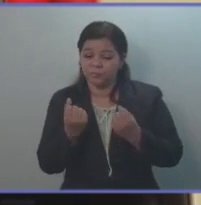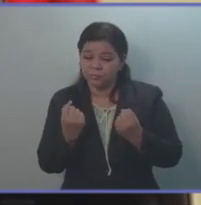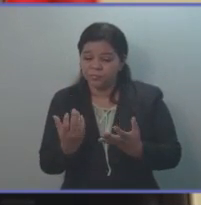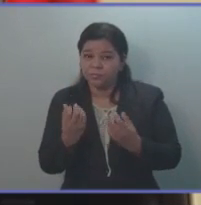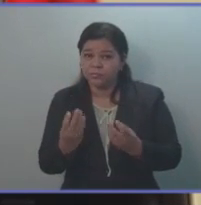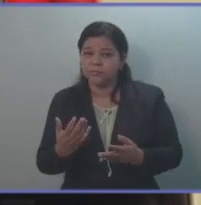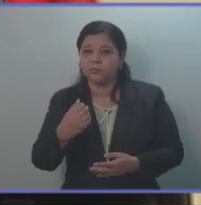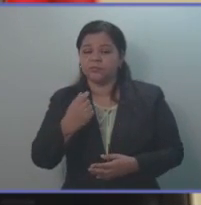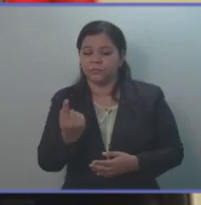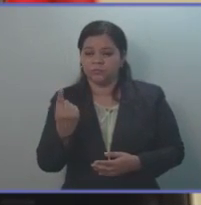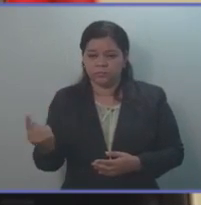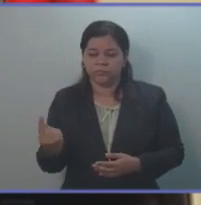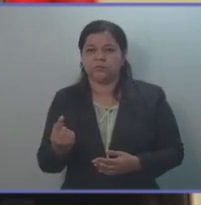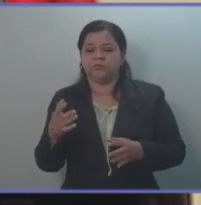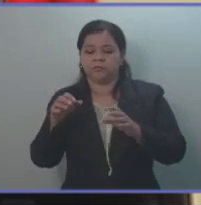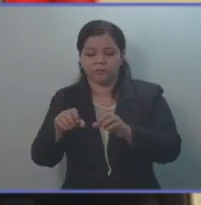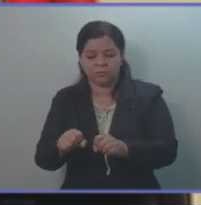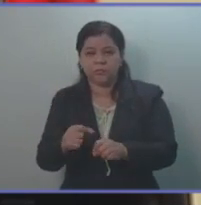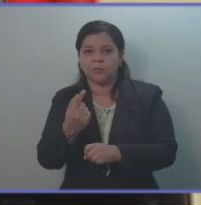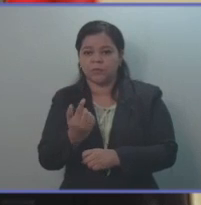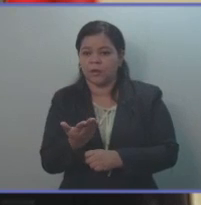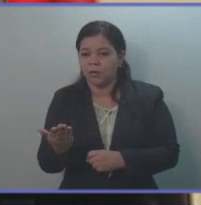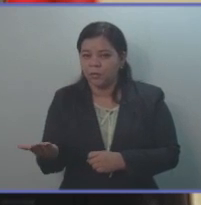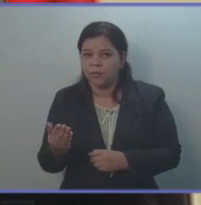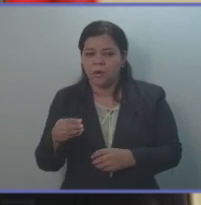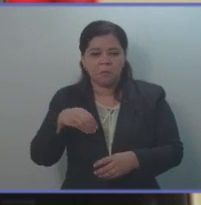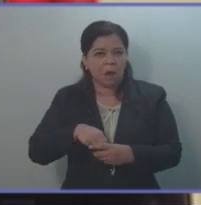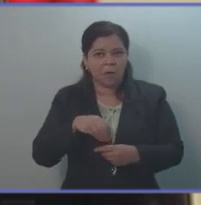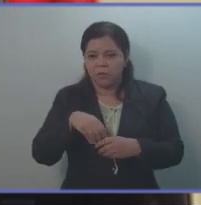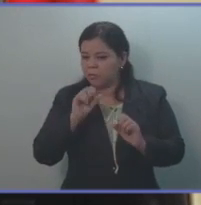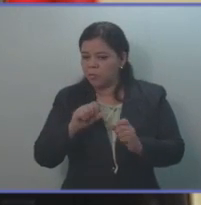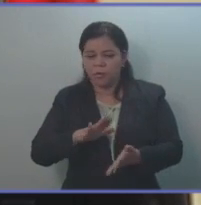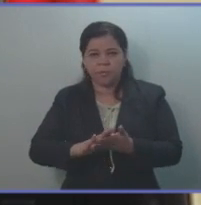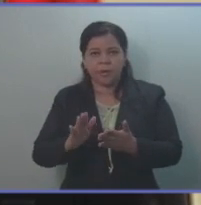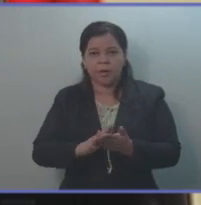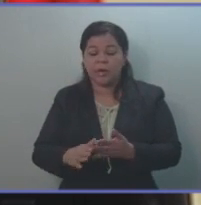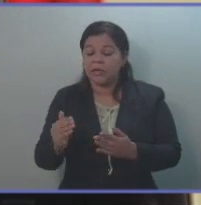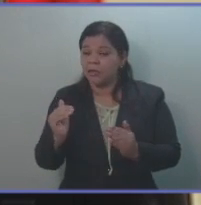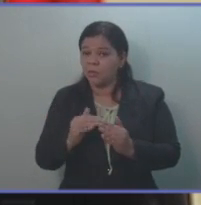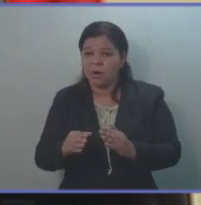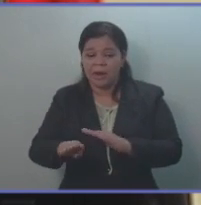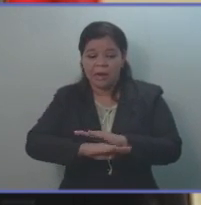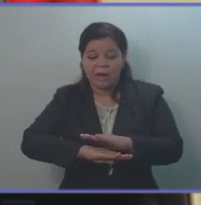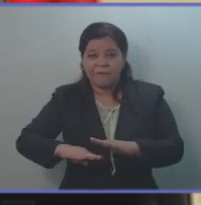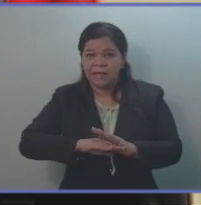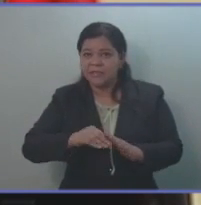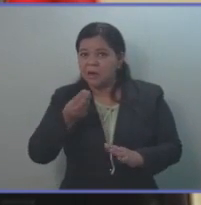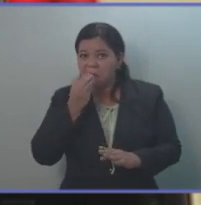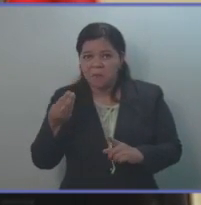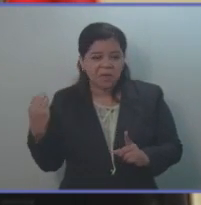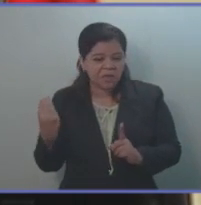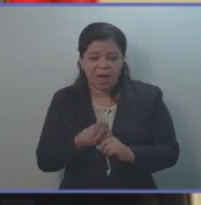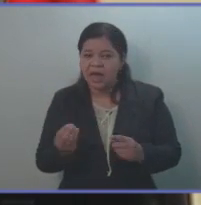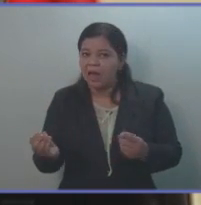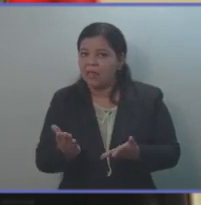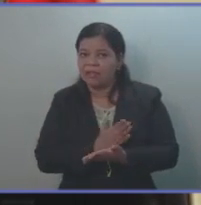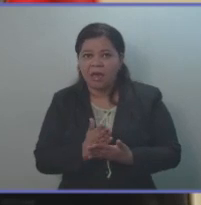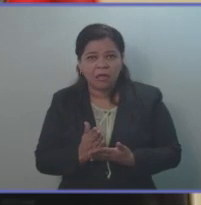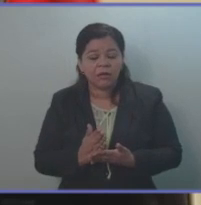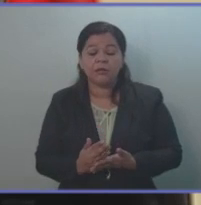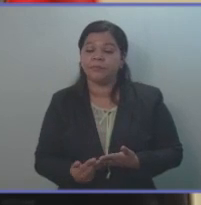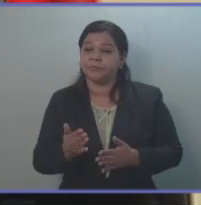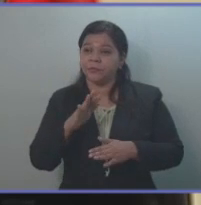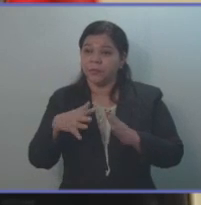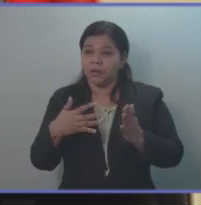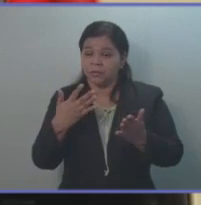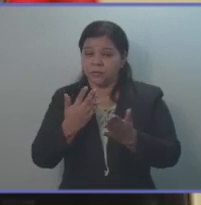muchos tienen embargos, no tienen cómo sostener sus familias, ni en lo más básico como la alimentación. A lo anterior se suma